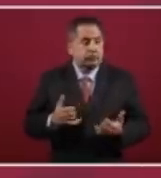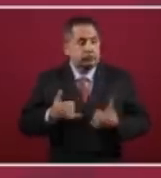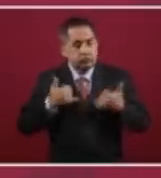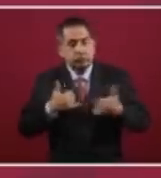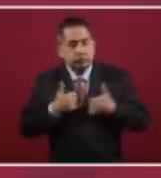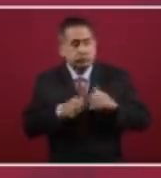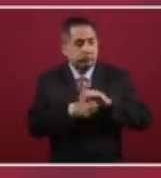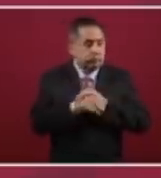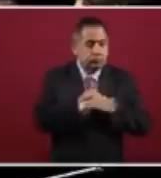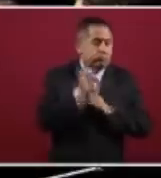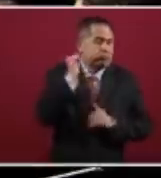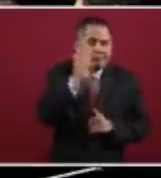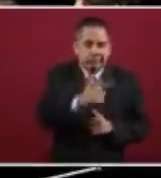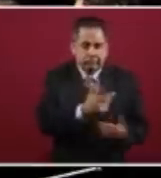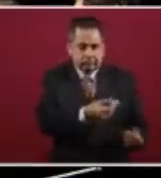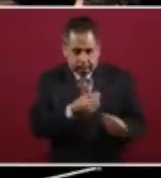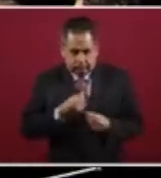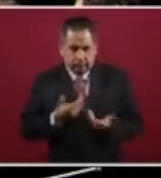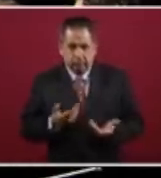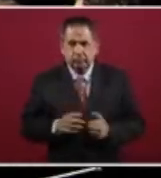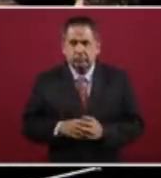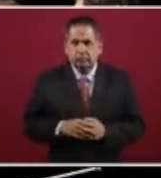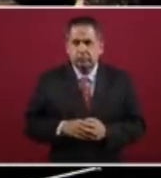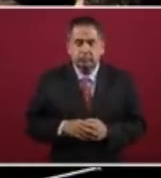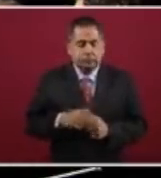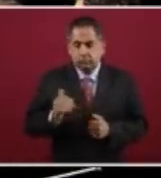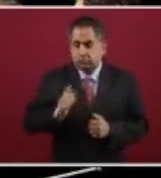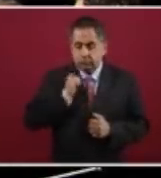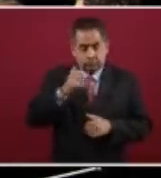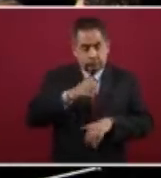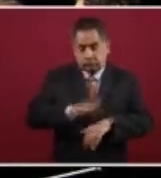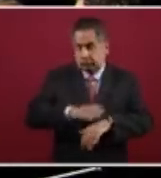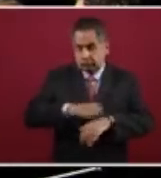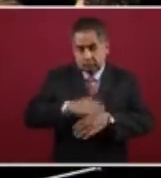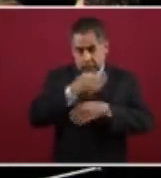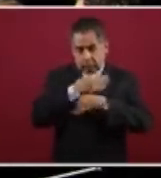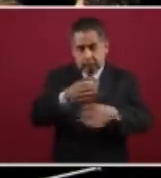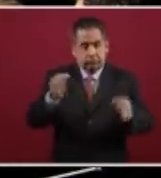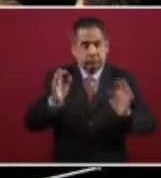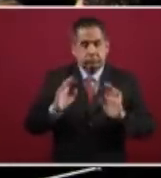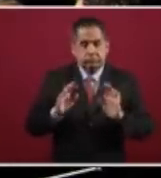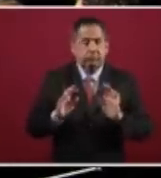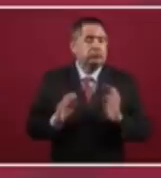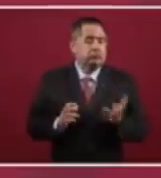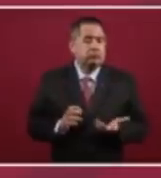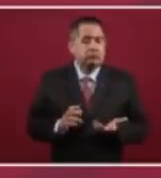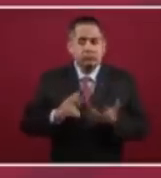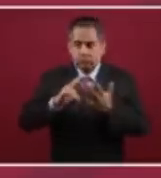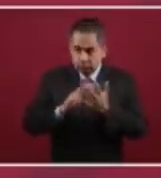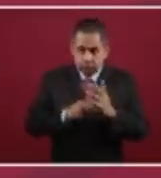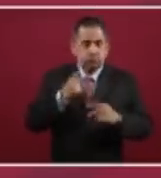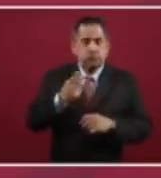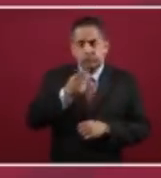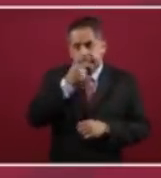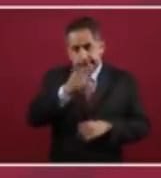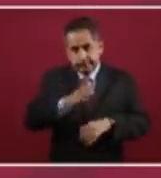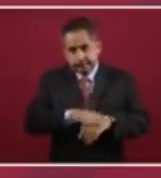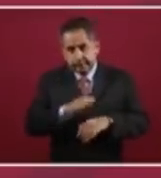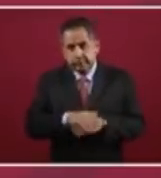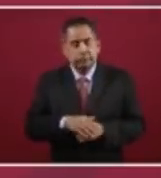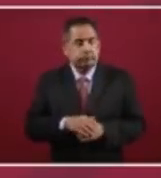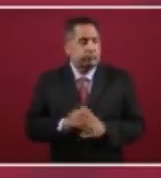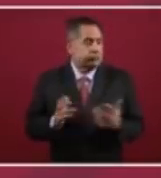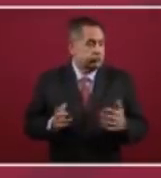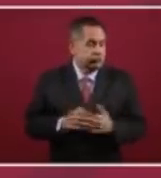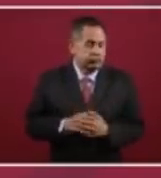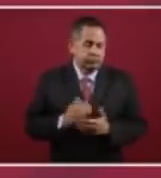de Ayotzinapa. De aquí aprovecho para volver a repetir que sería